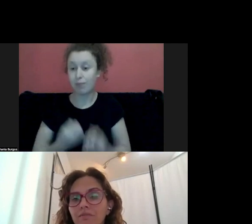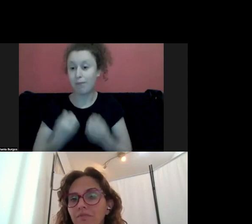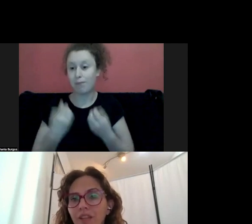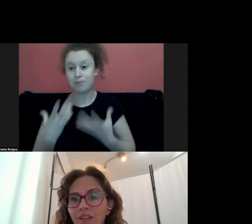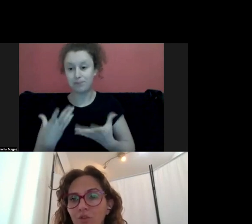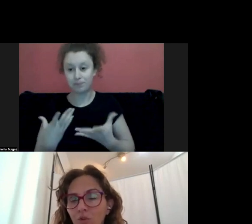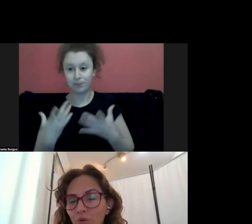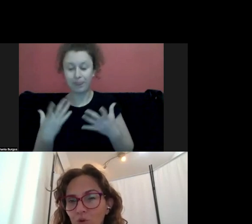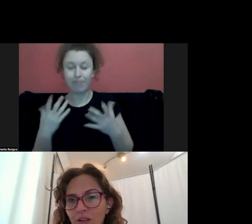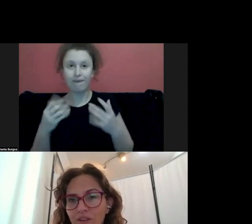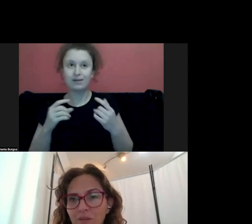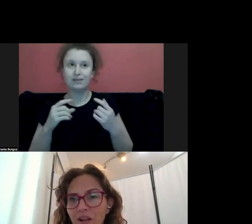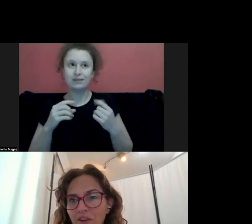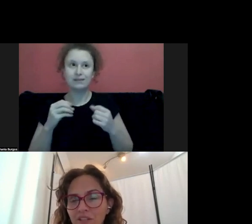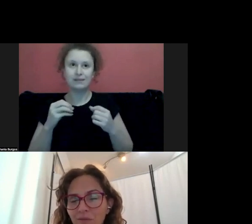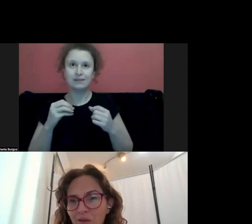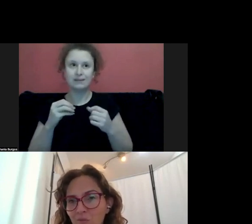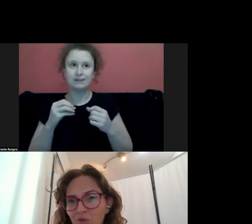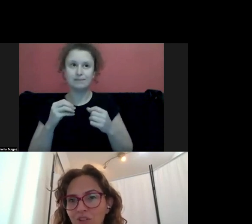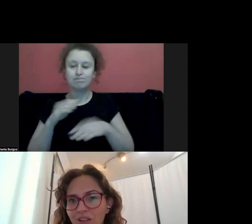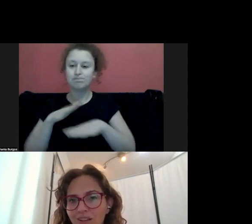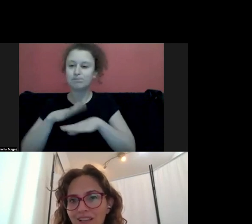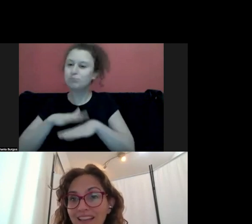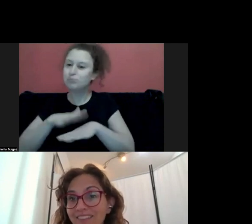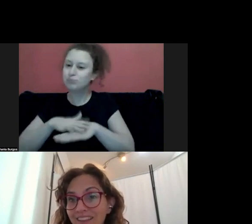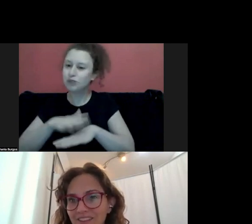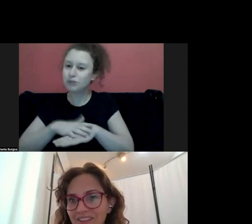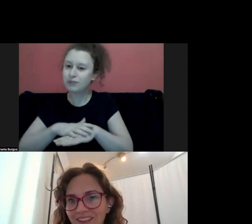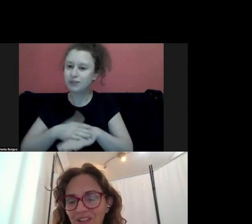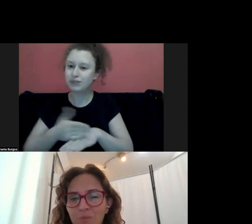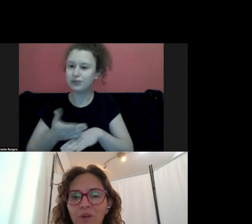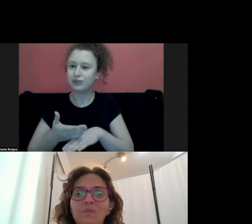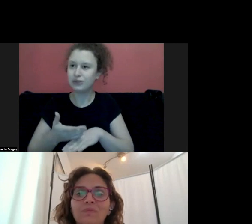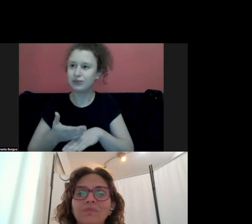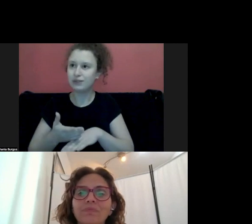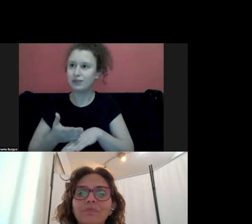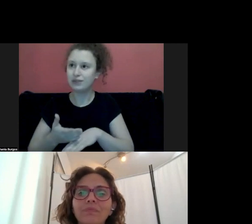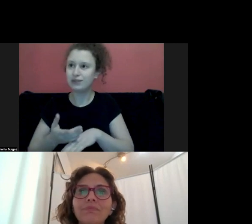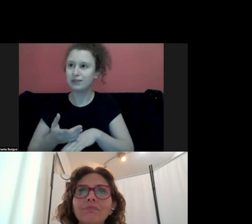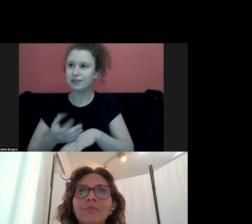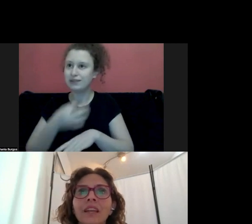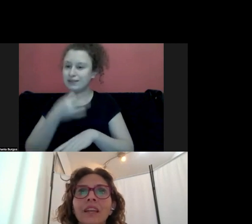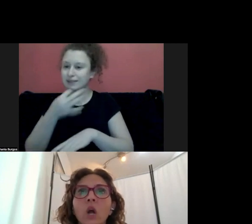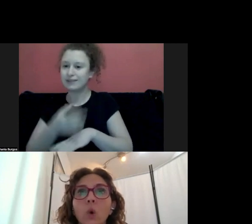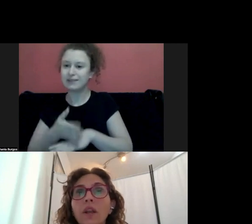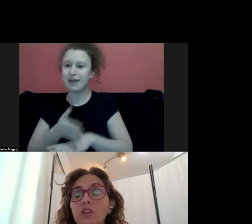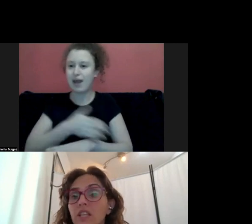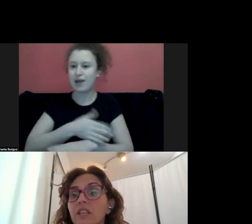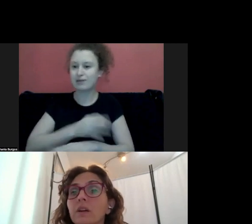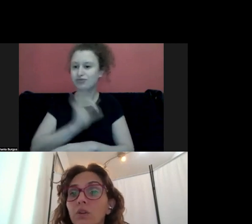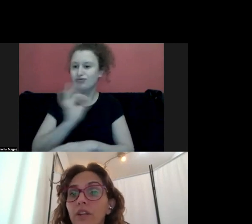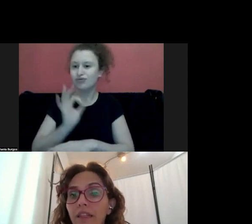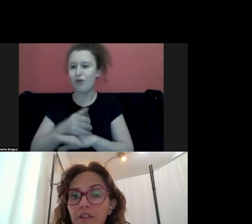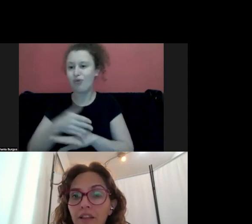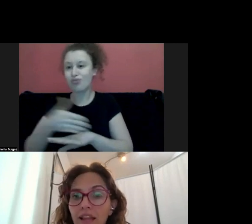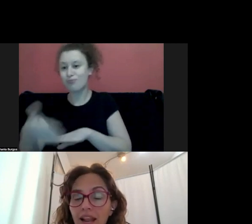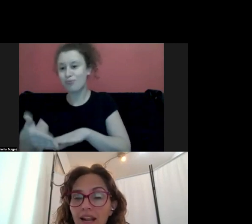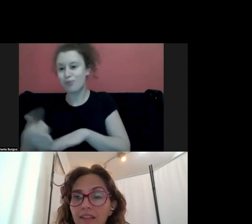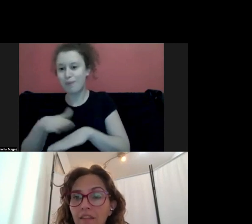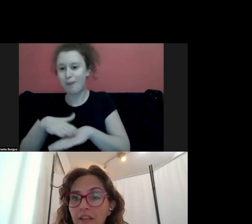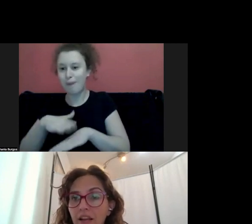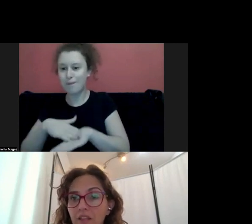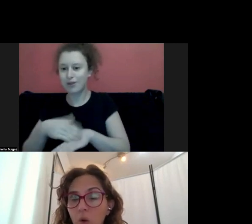cual todos los padres y madres hablamos del antes y el después. ¿Cuáles son las dificultades